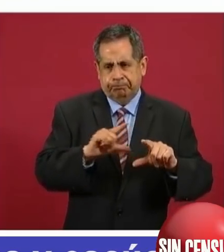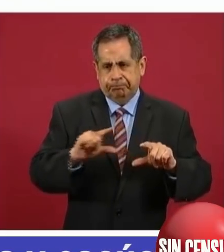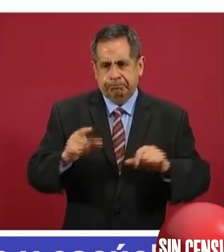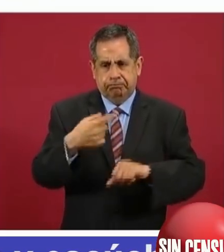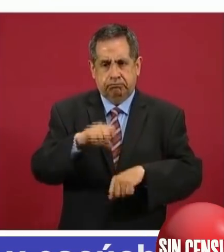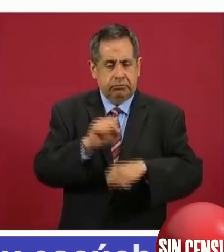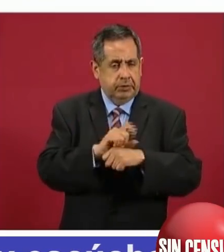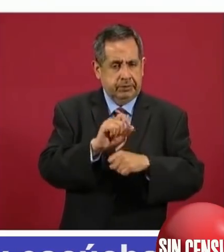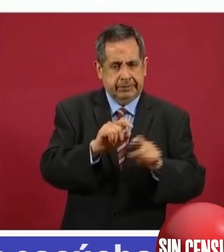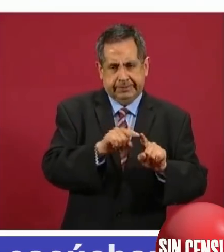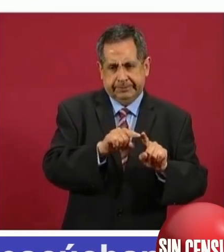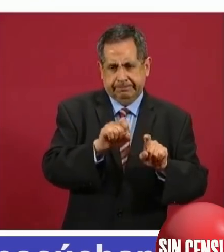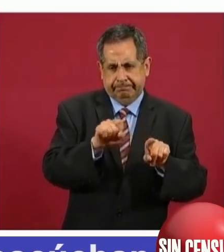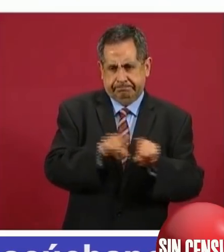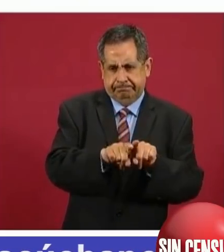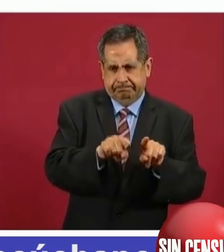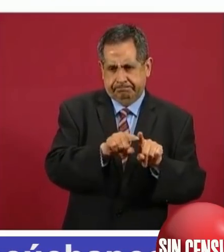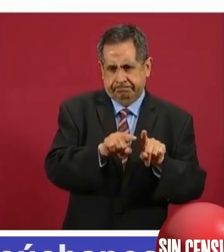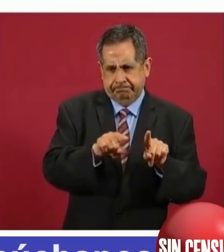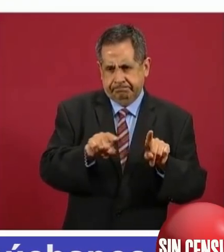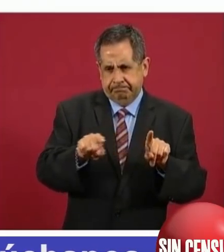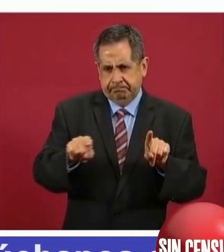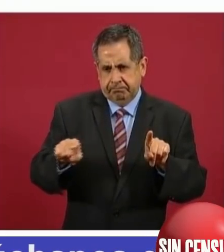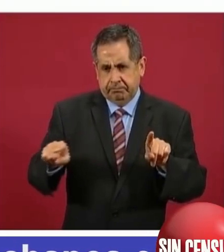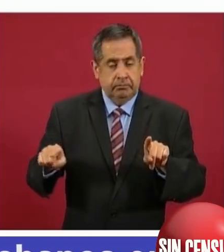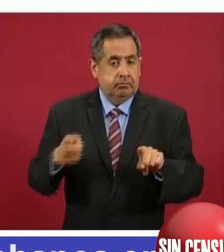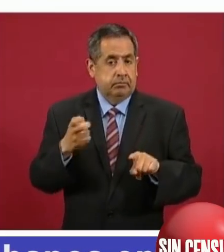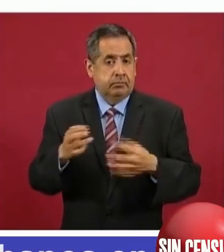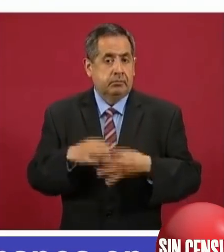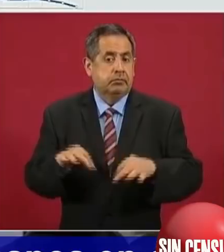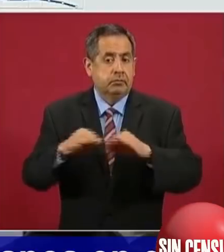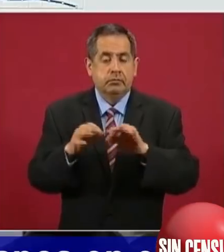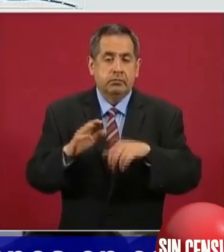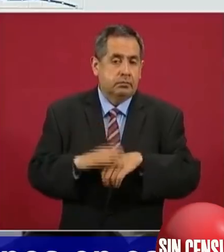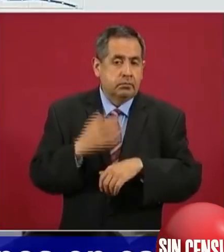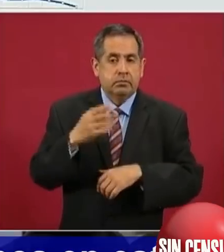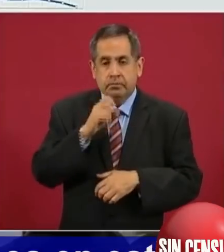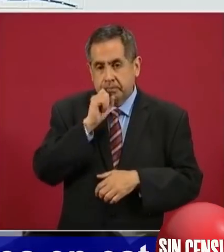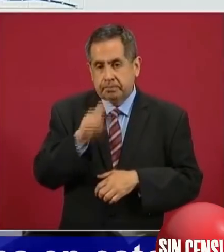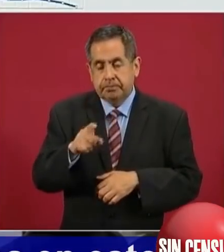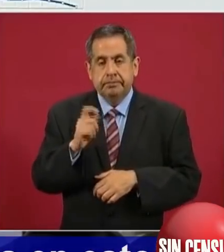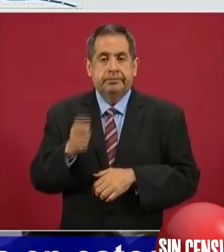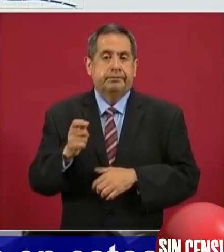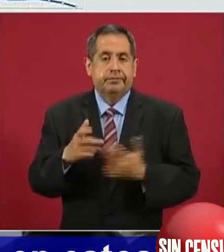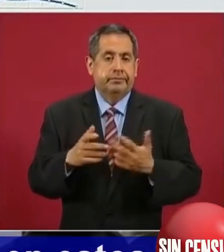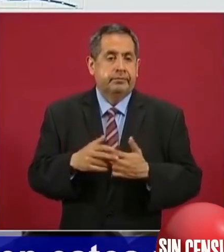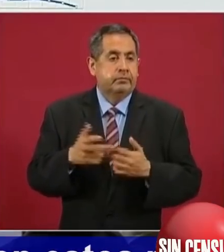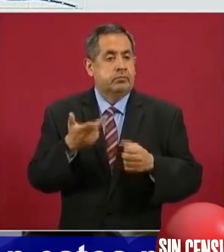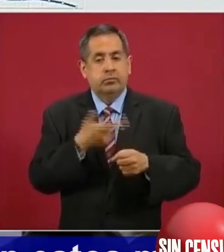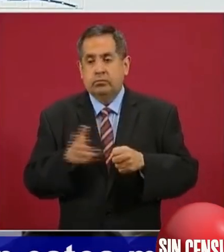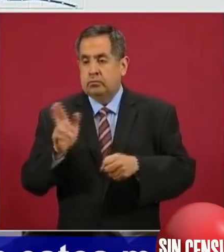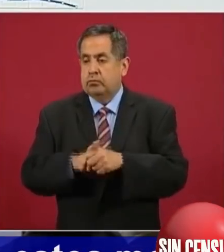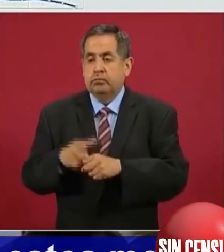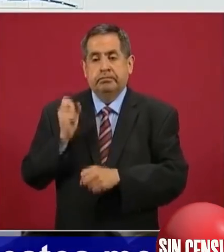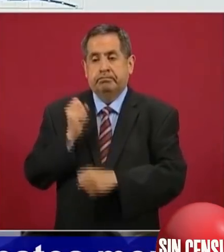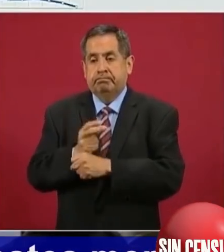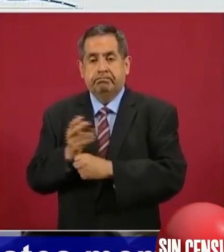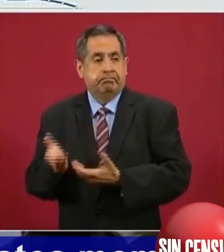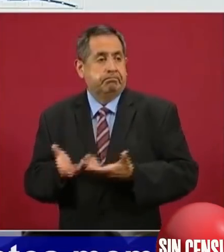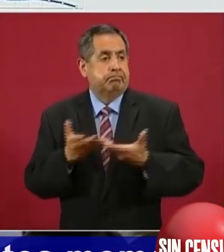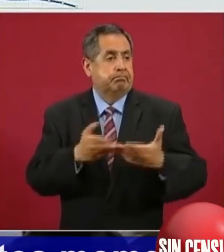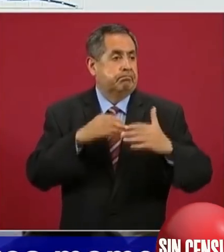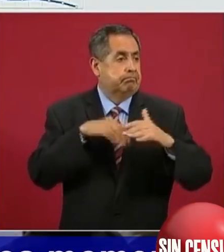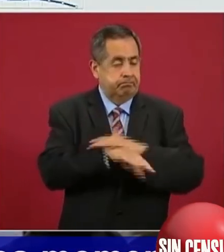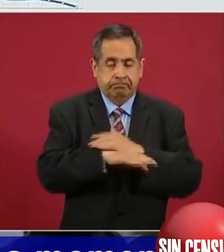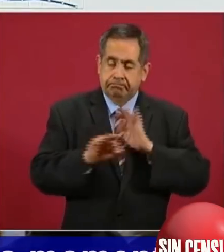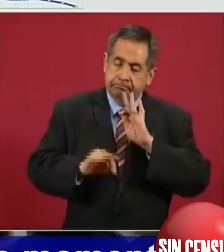20 y esto es muy importante porque también tiene que ver con la oportuna llegada a los hospitales y tiene que ver con